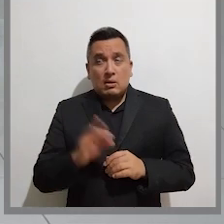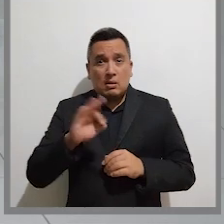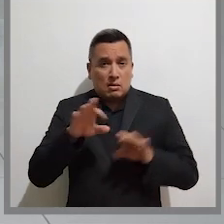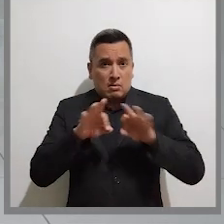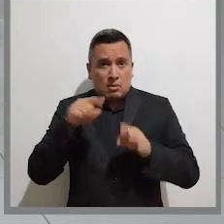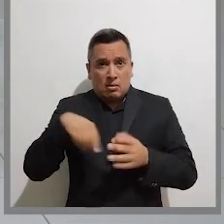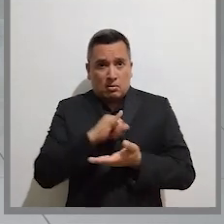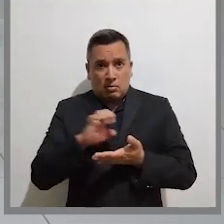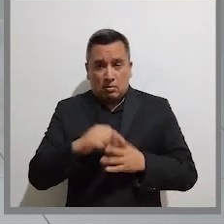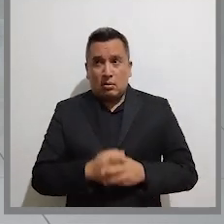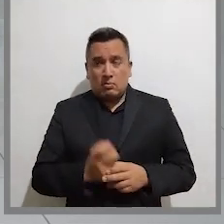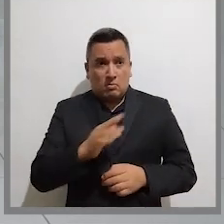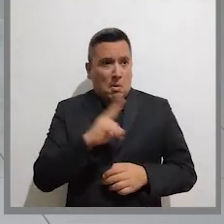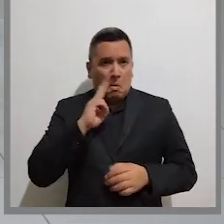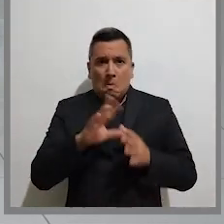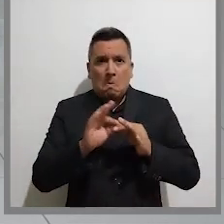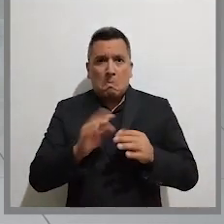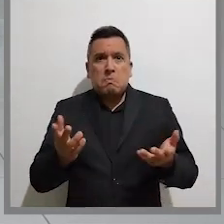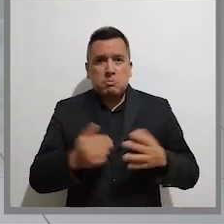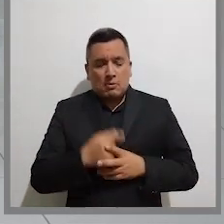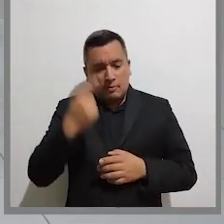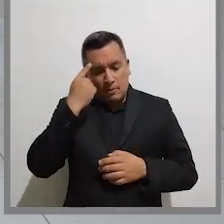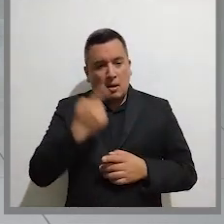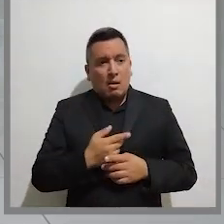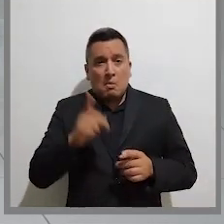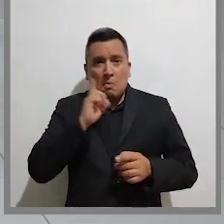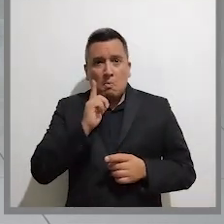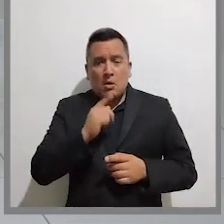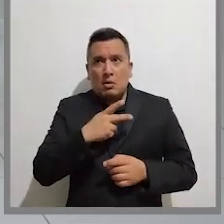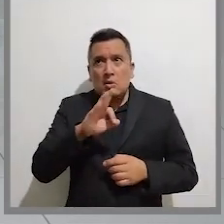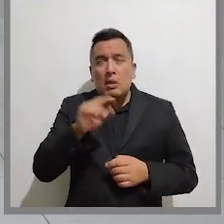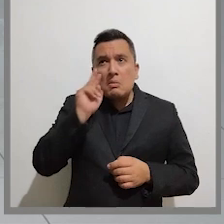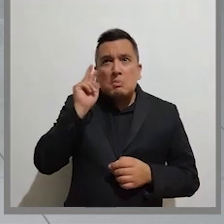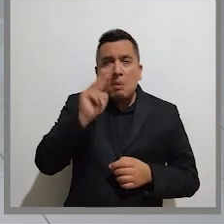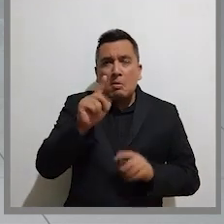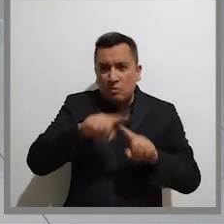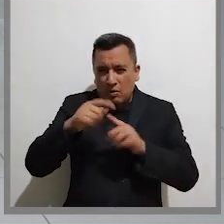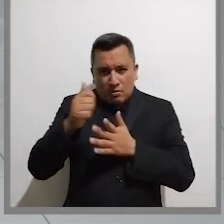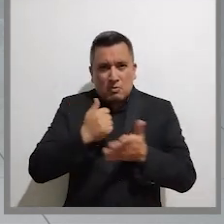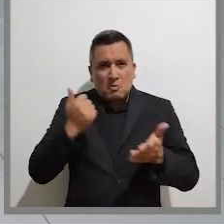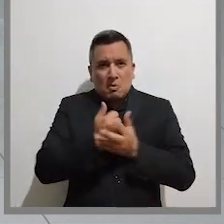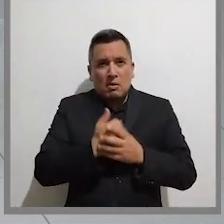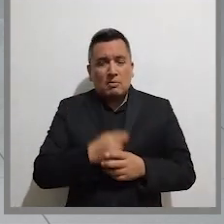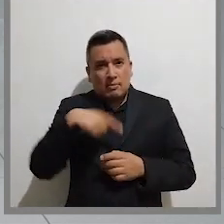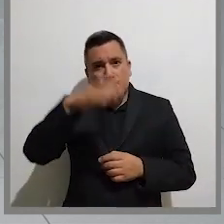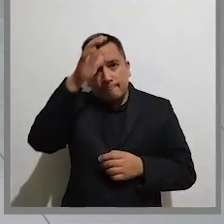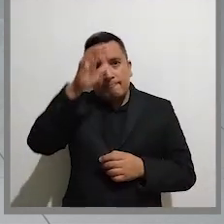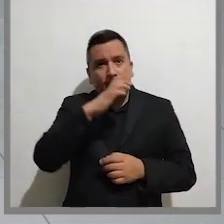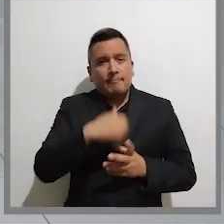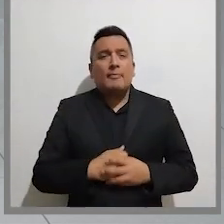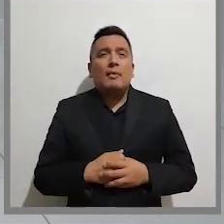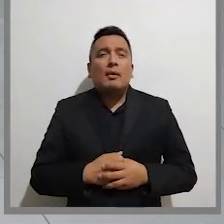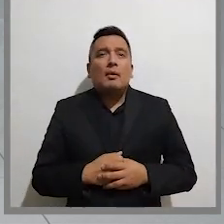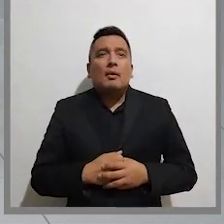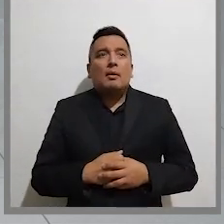Instituto Electoral de Coahuila. Me gustaría si nos pudieras platicar para que todas aquellas mujeres que nos están viendo en diferentes municipios, principalmente de